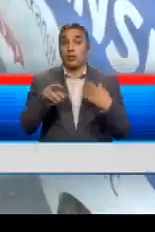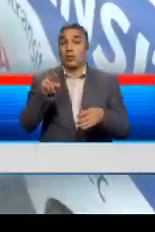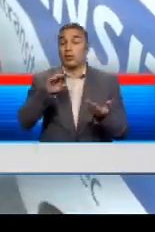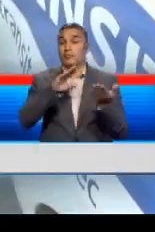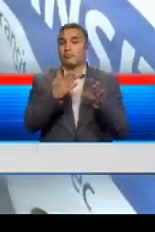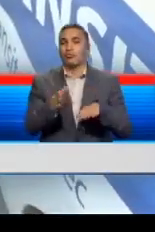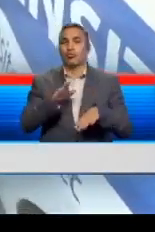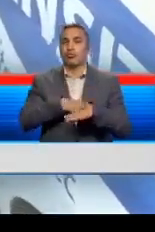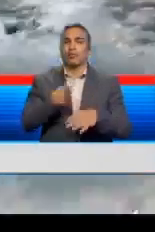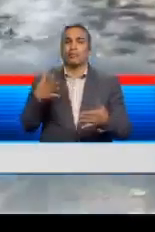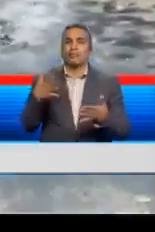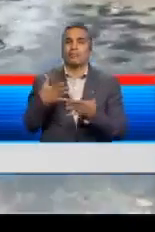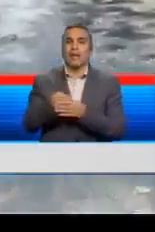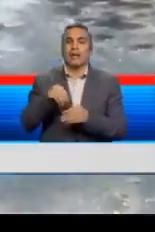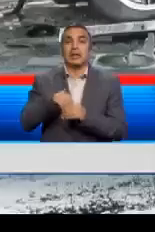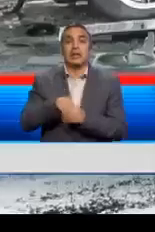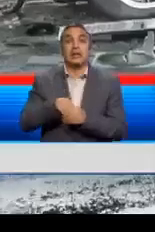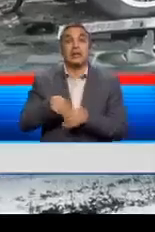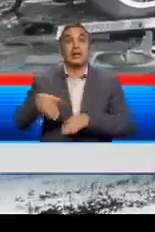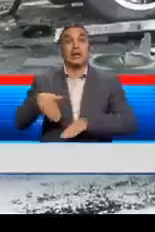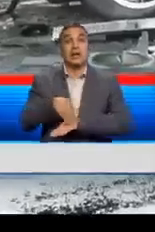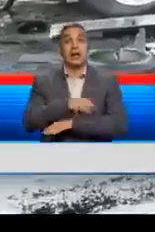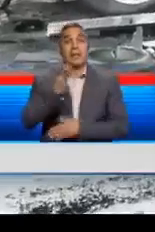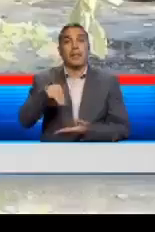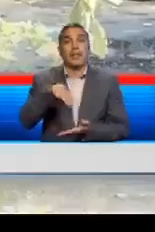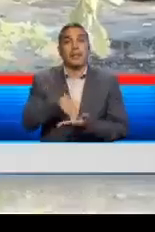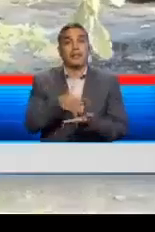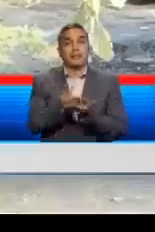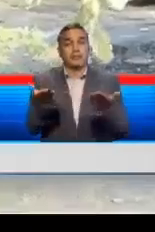murió en accidente de tránsito en carretera Manabita.